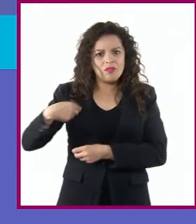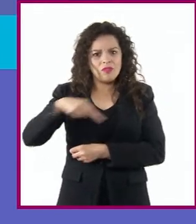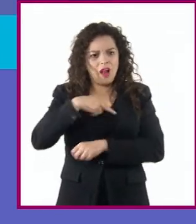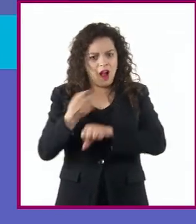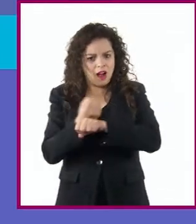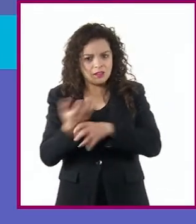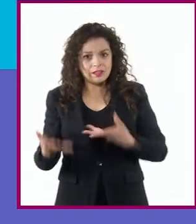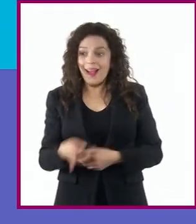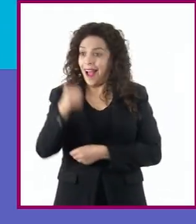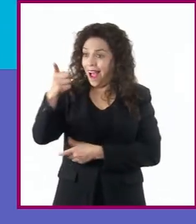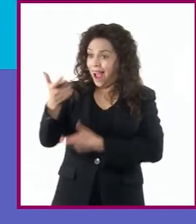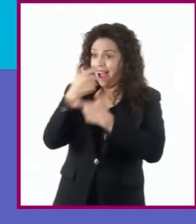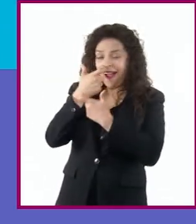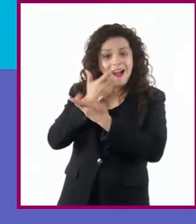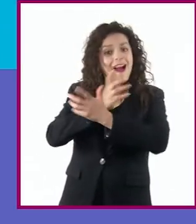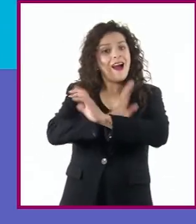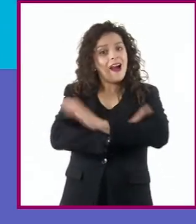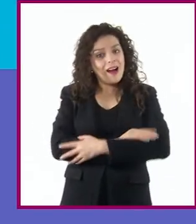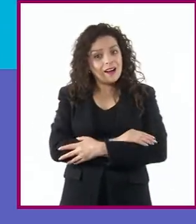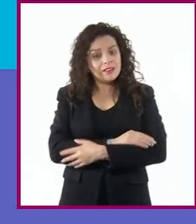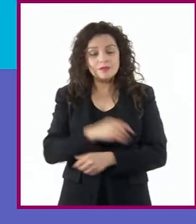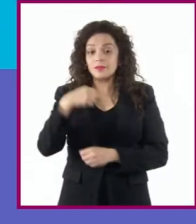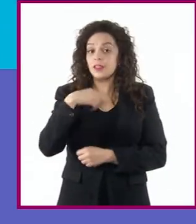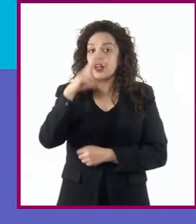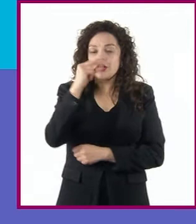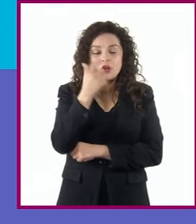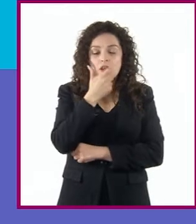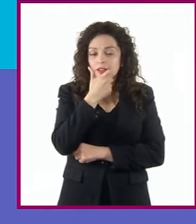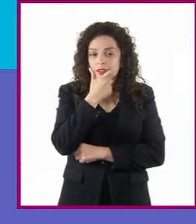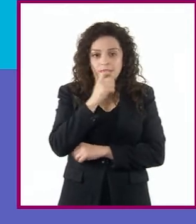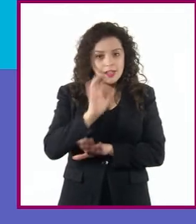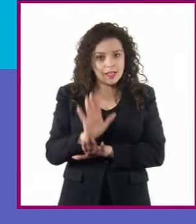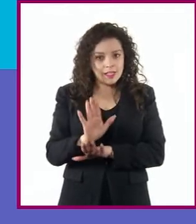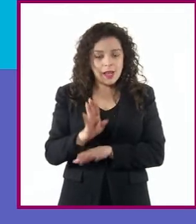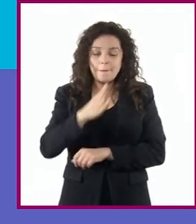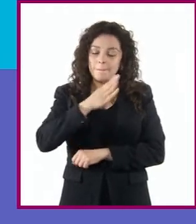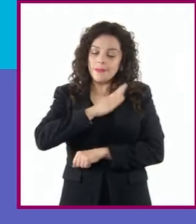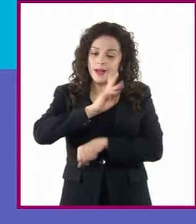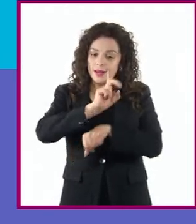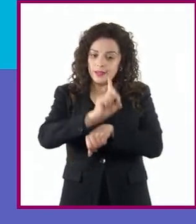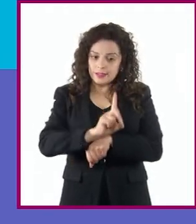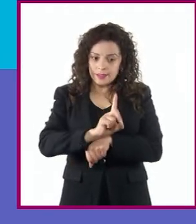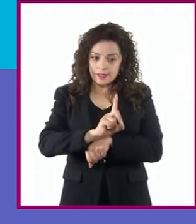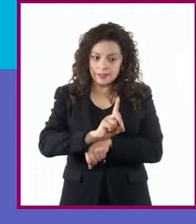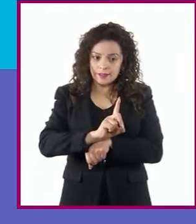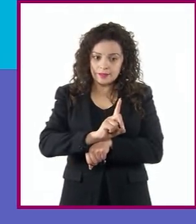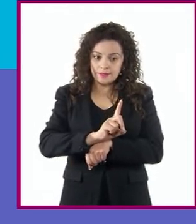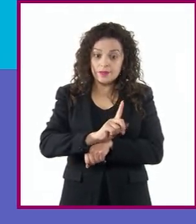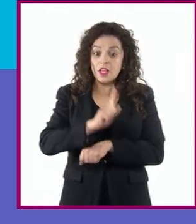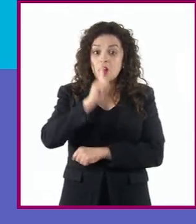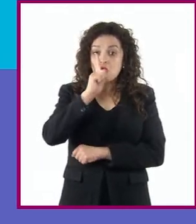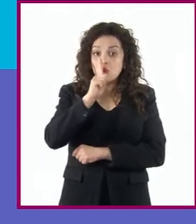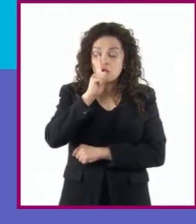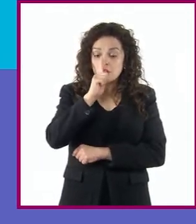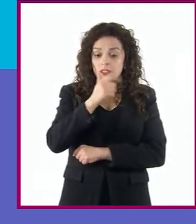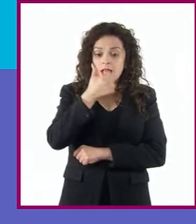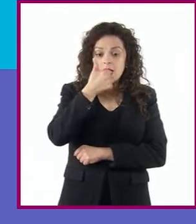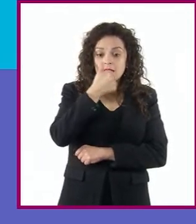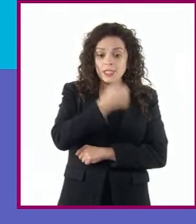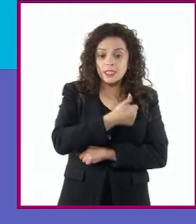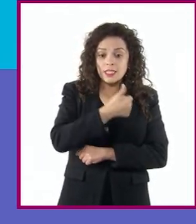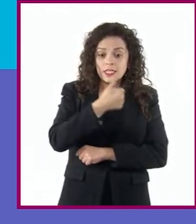todavía se ríe. No me río, señora. Buenos días. La luz, 6.65.